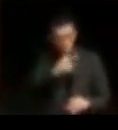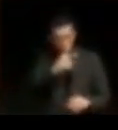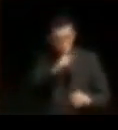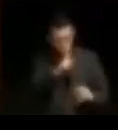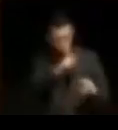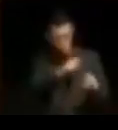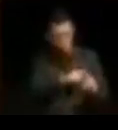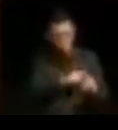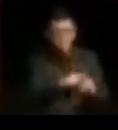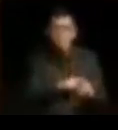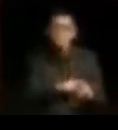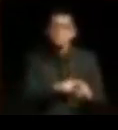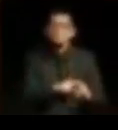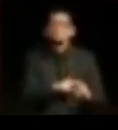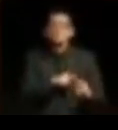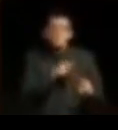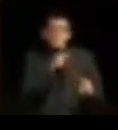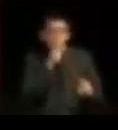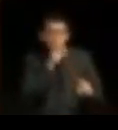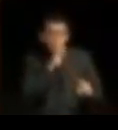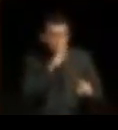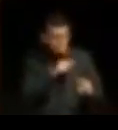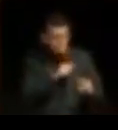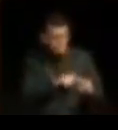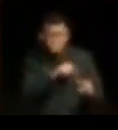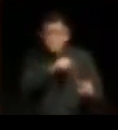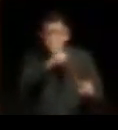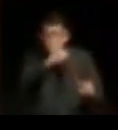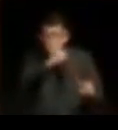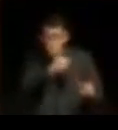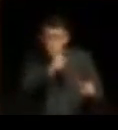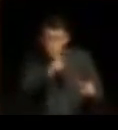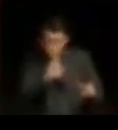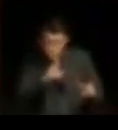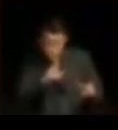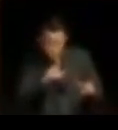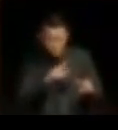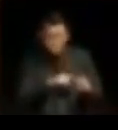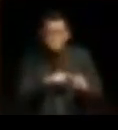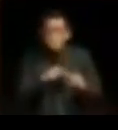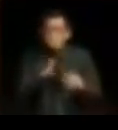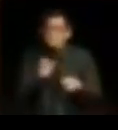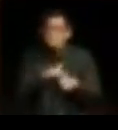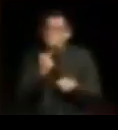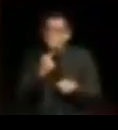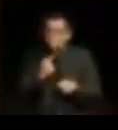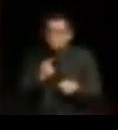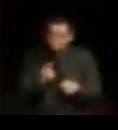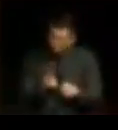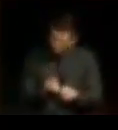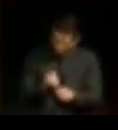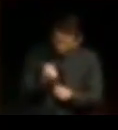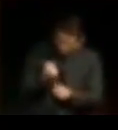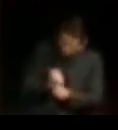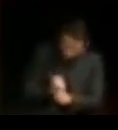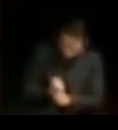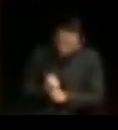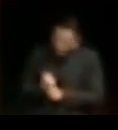Alonso y de Javier Francisco Arredondo Verdugo por haber dado esta